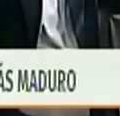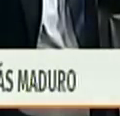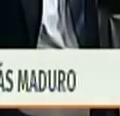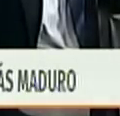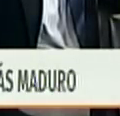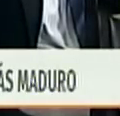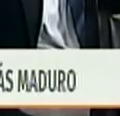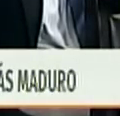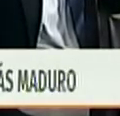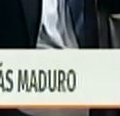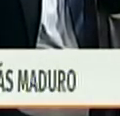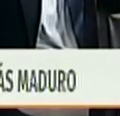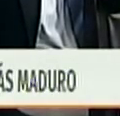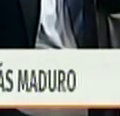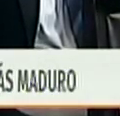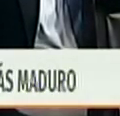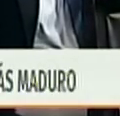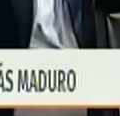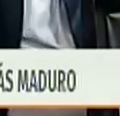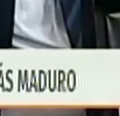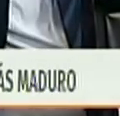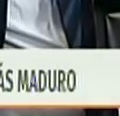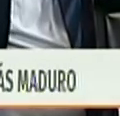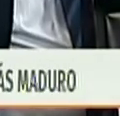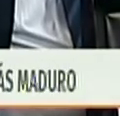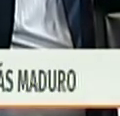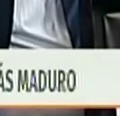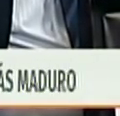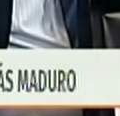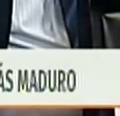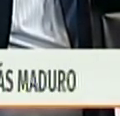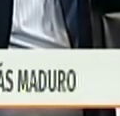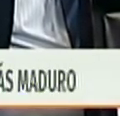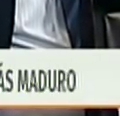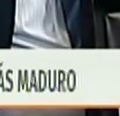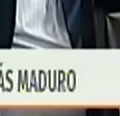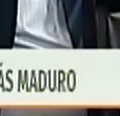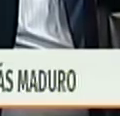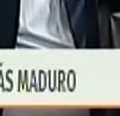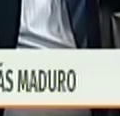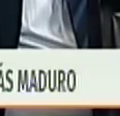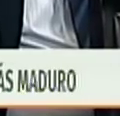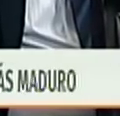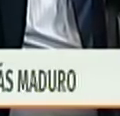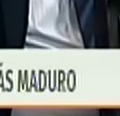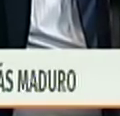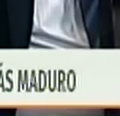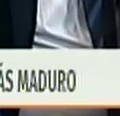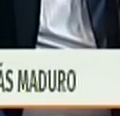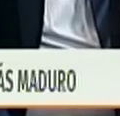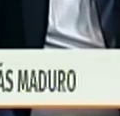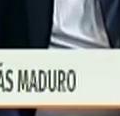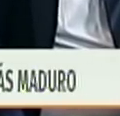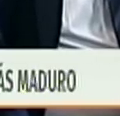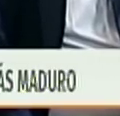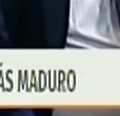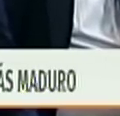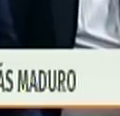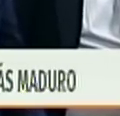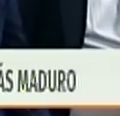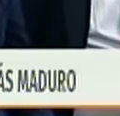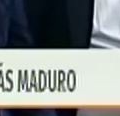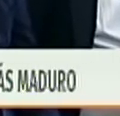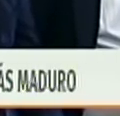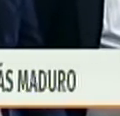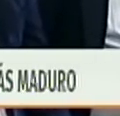¿Qué acciones tomaría su gobierno si habrá un intento de llevar la ayuda humanitaria